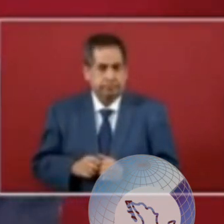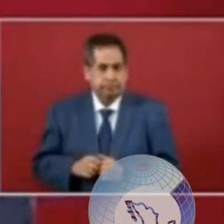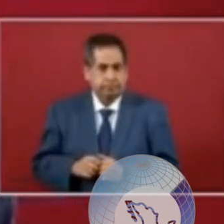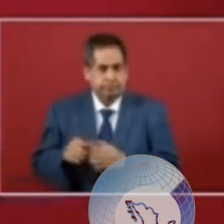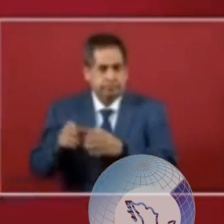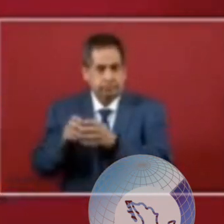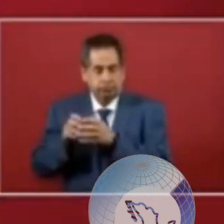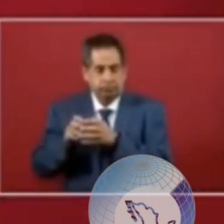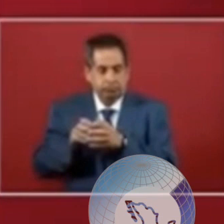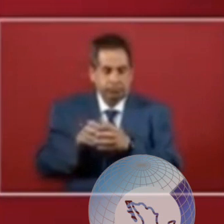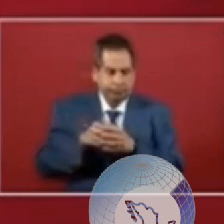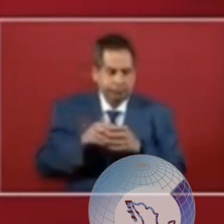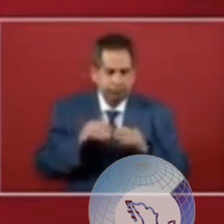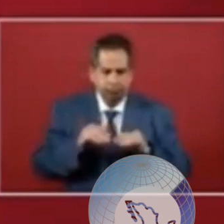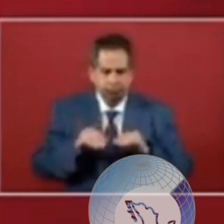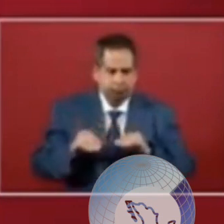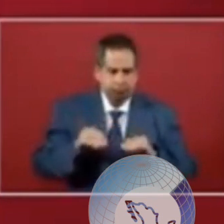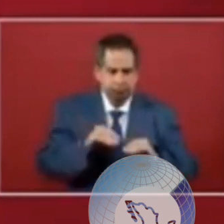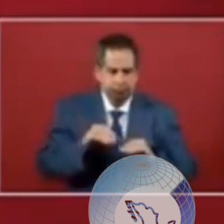operación